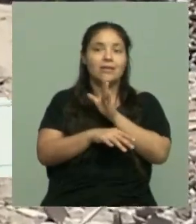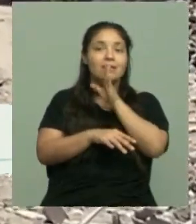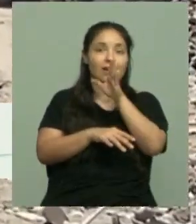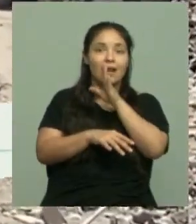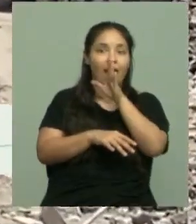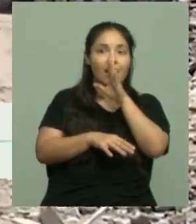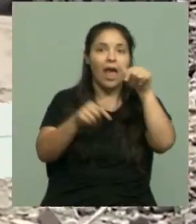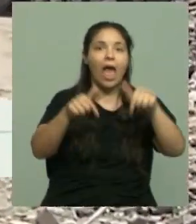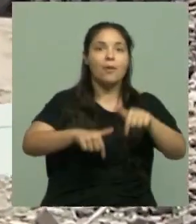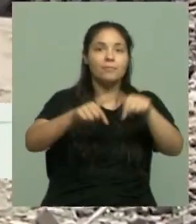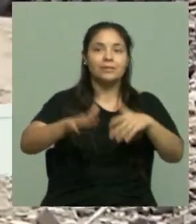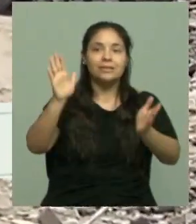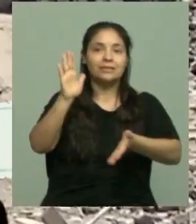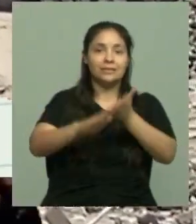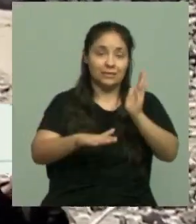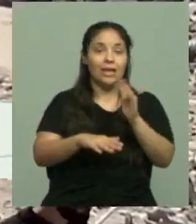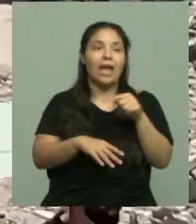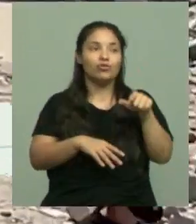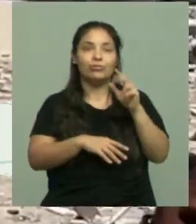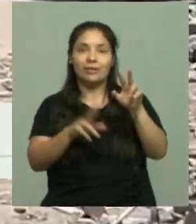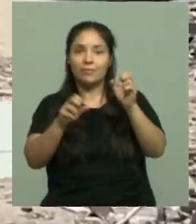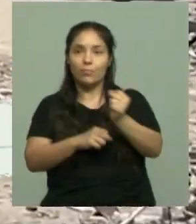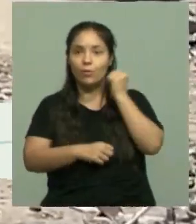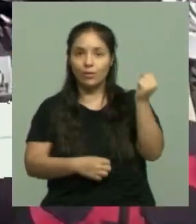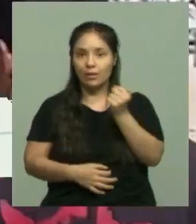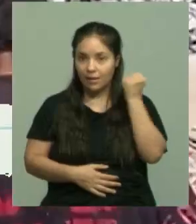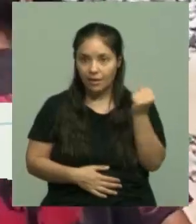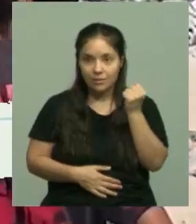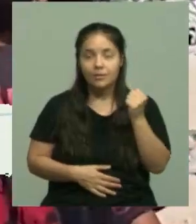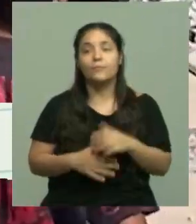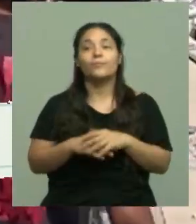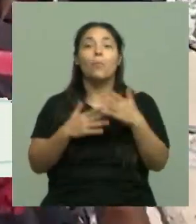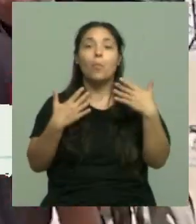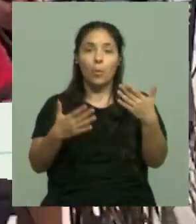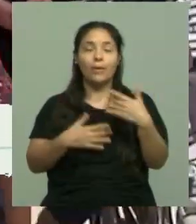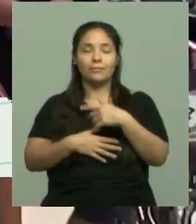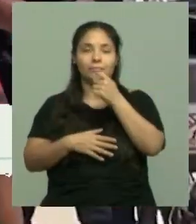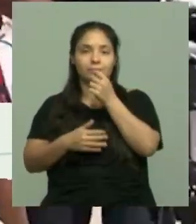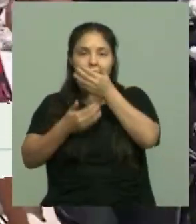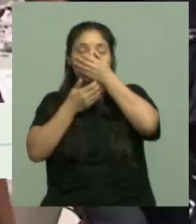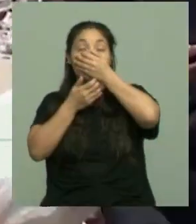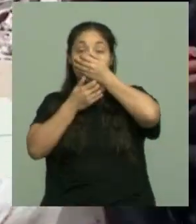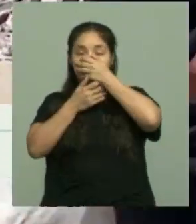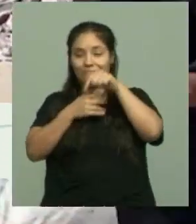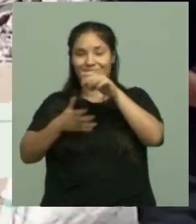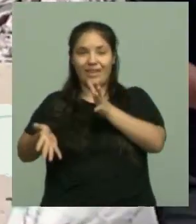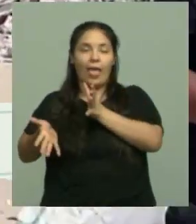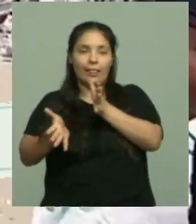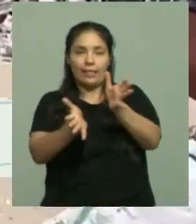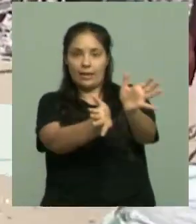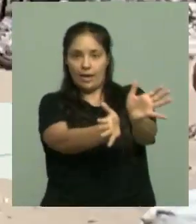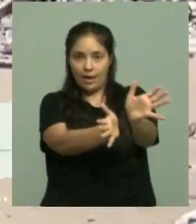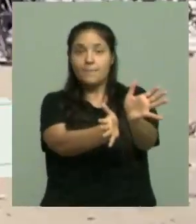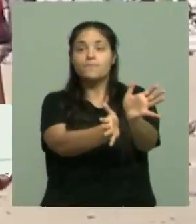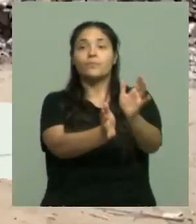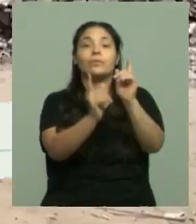era un determinante para Hamás, pero existiría la posibilidad de que se avance la entrega de algunos rehenes y en la posibilidad de